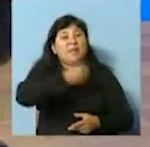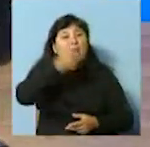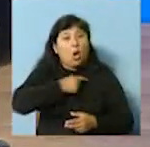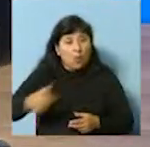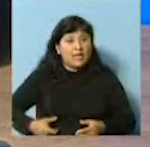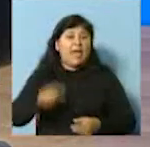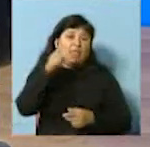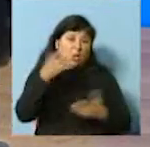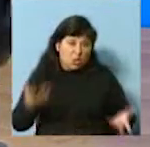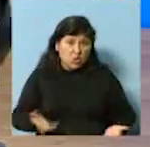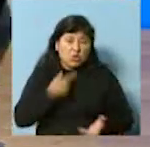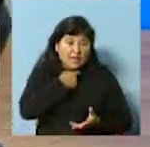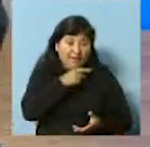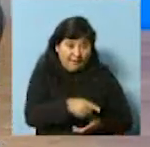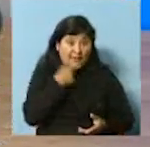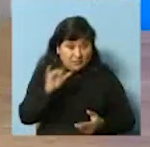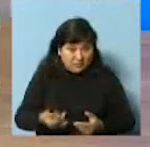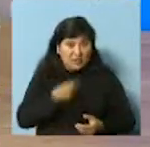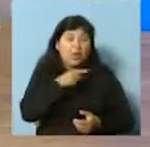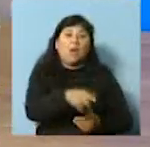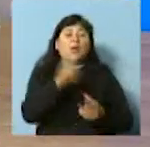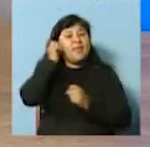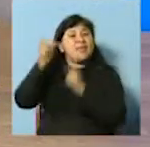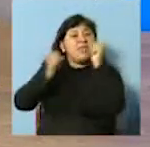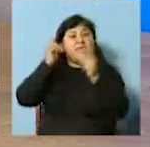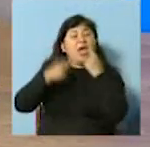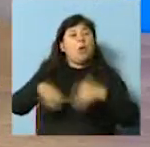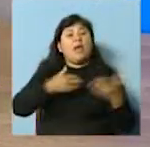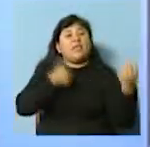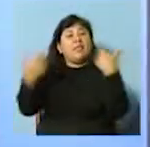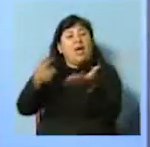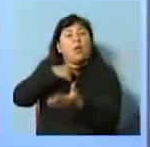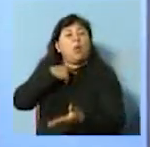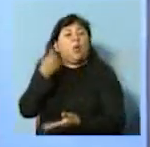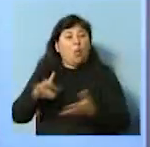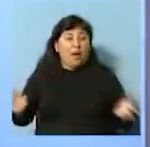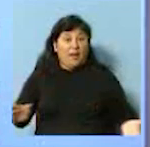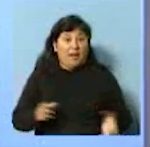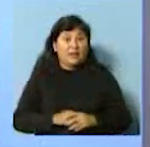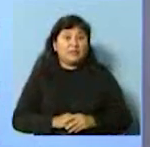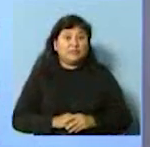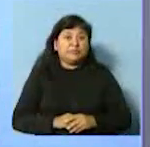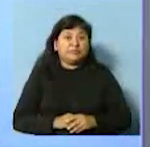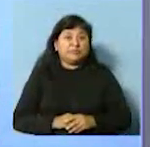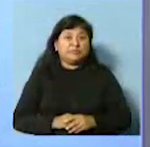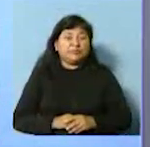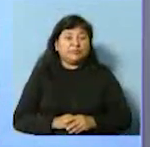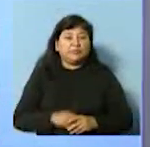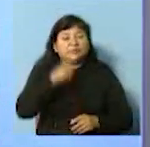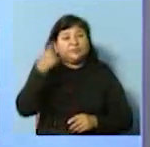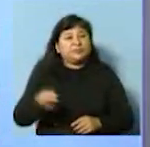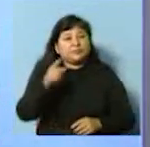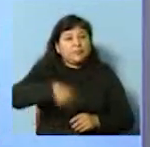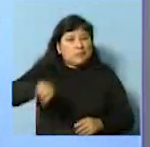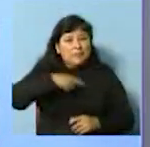campaña y cuál es tu propuesta para la provincia de justicia nosotros estamos planteando una serie de puntos 1 entre esto es revelar del tema de la deuda